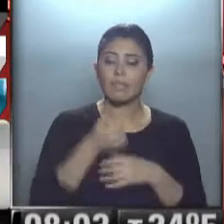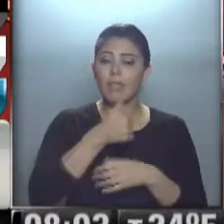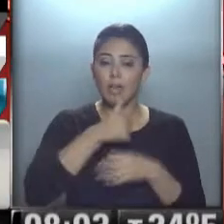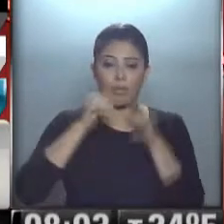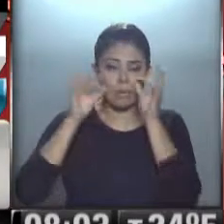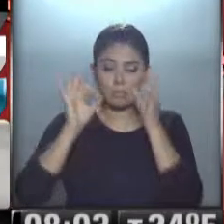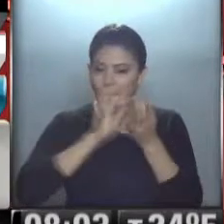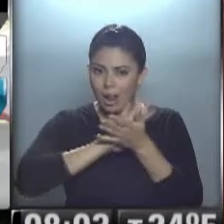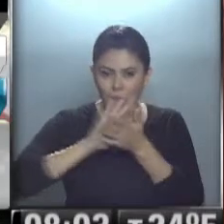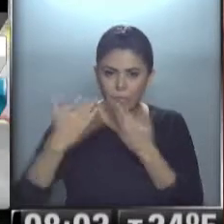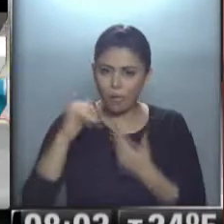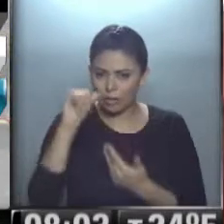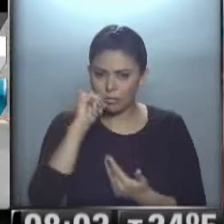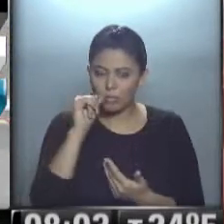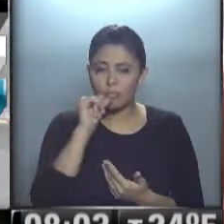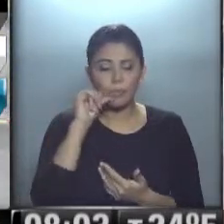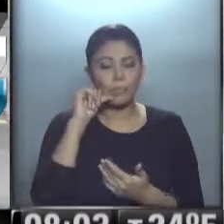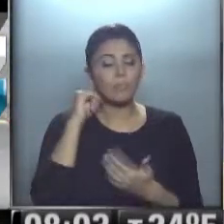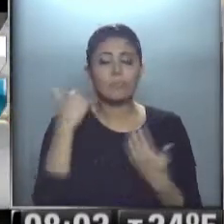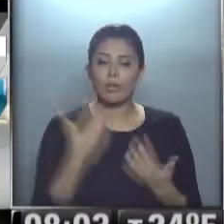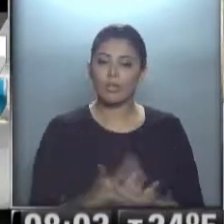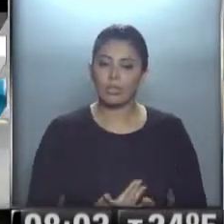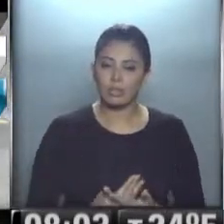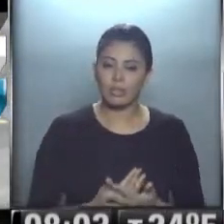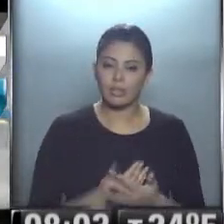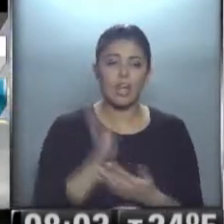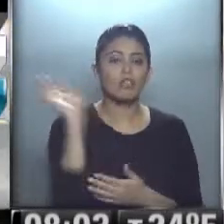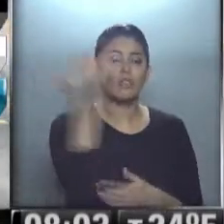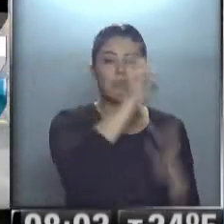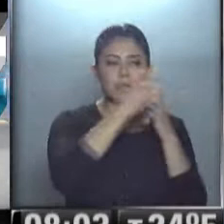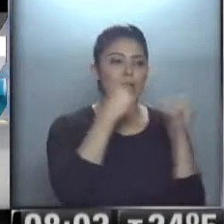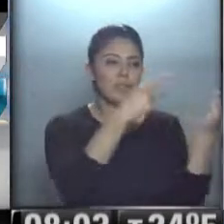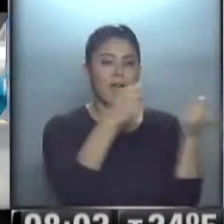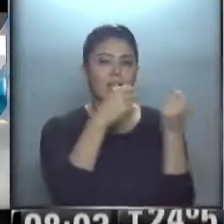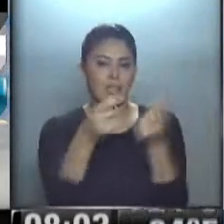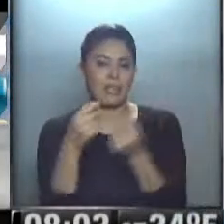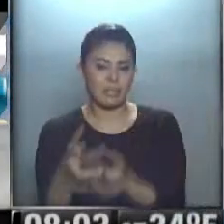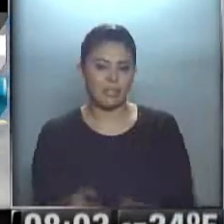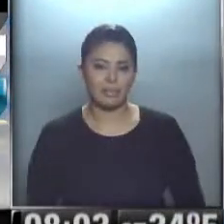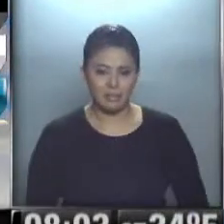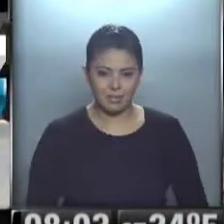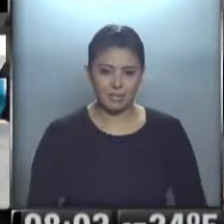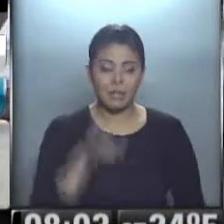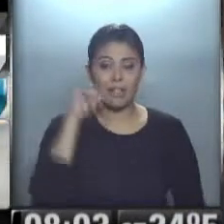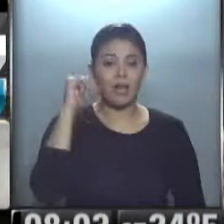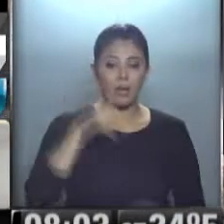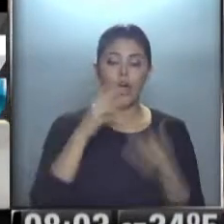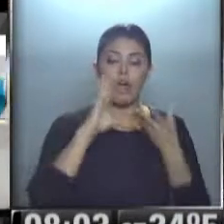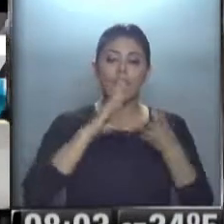potable, permite llegar a la población, en este caso a través